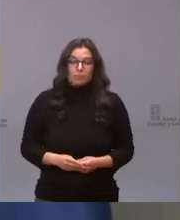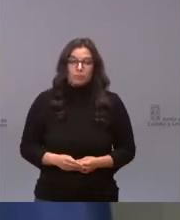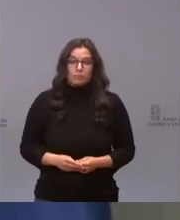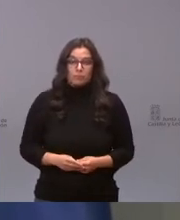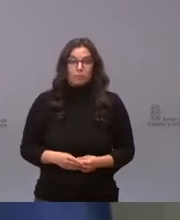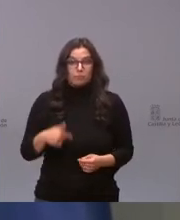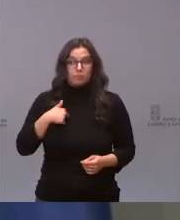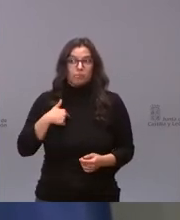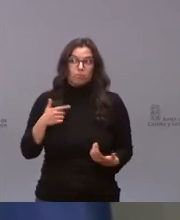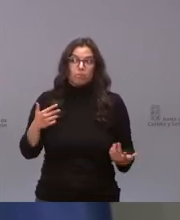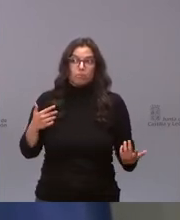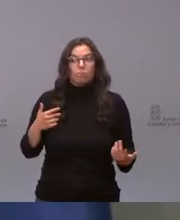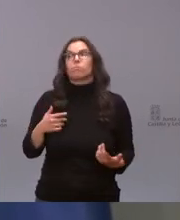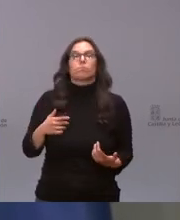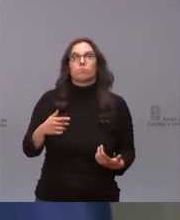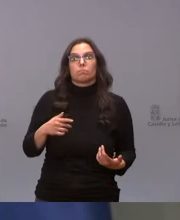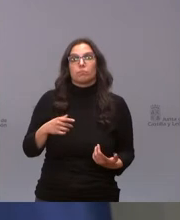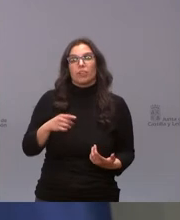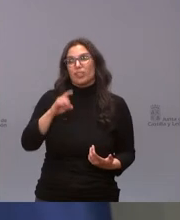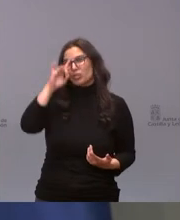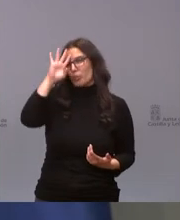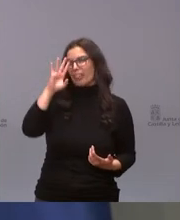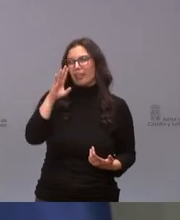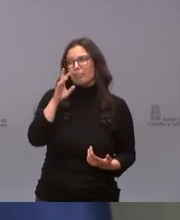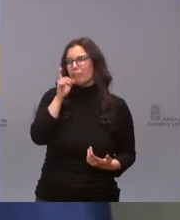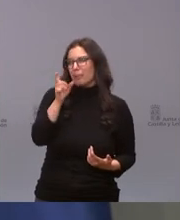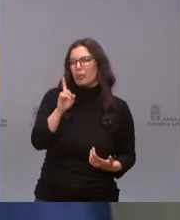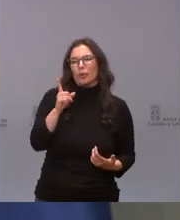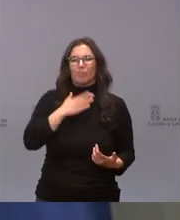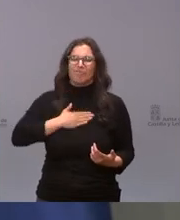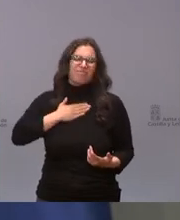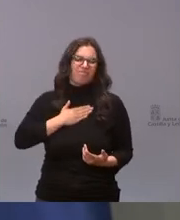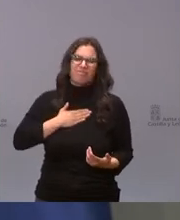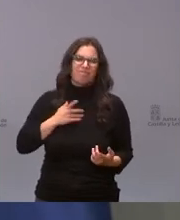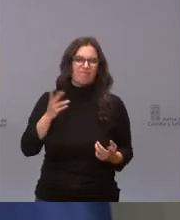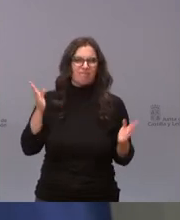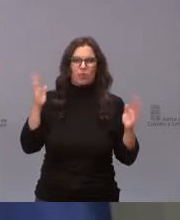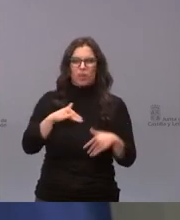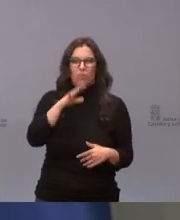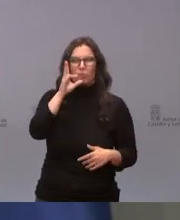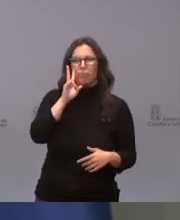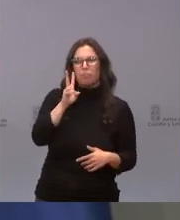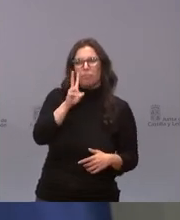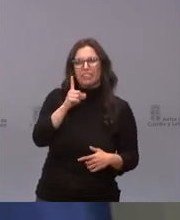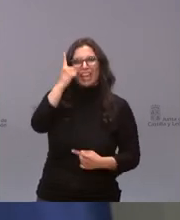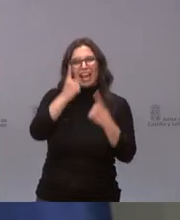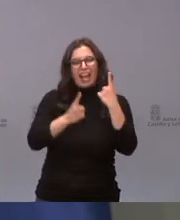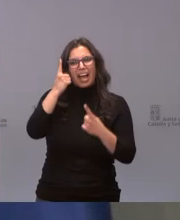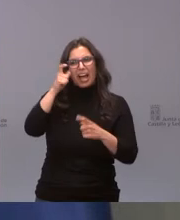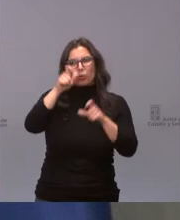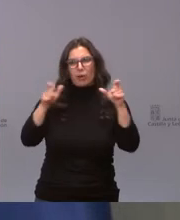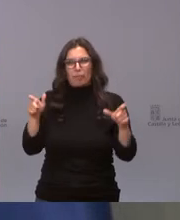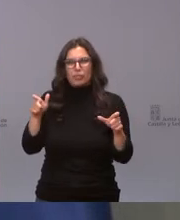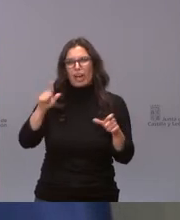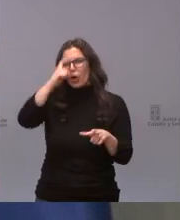me sorprende, no es la palabra, ¿no? Pero es bastante desagradable ver la manera que tienen algunas personas de entender la política.